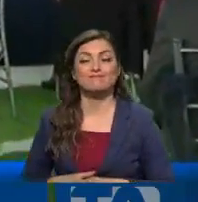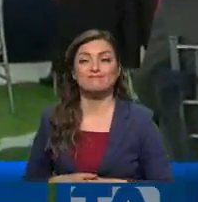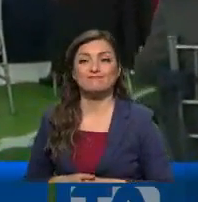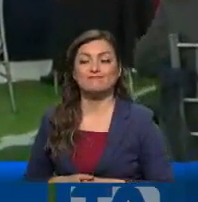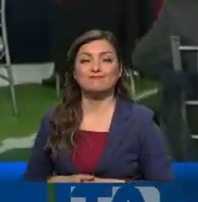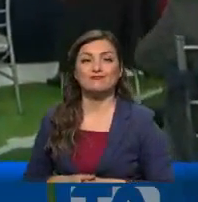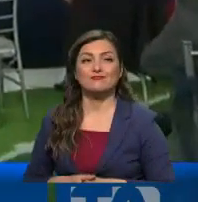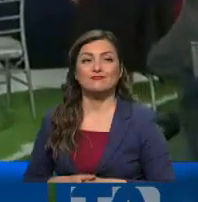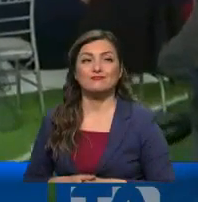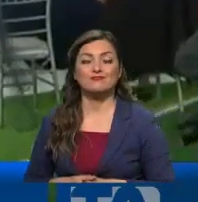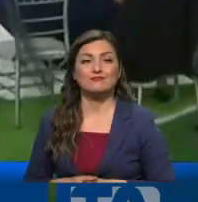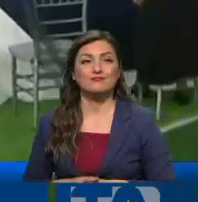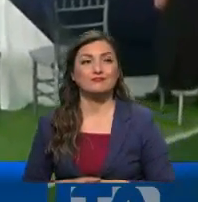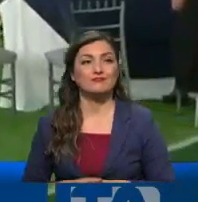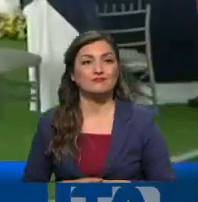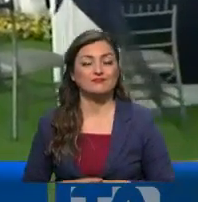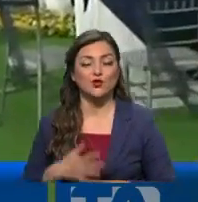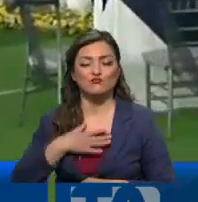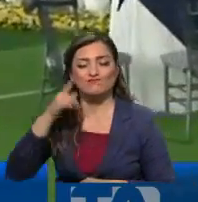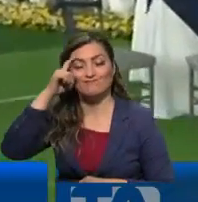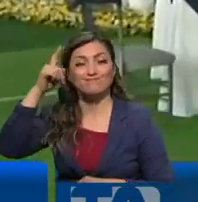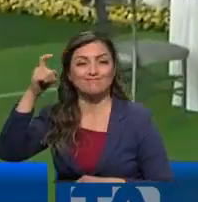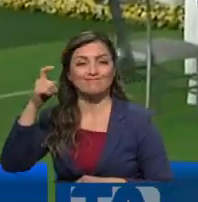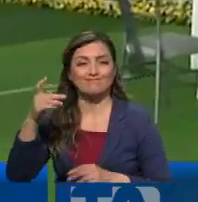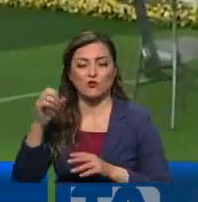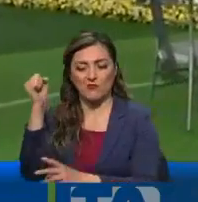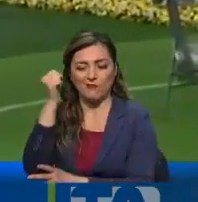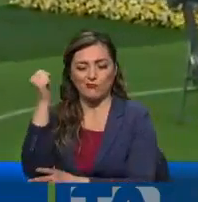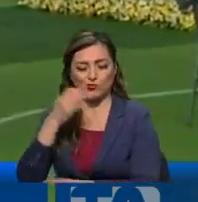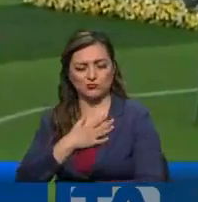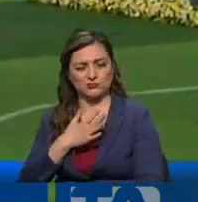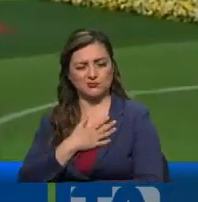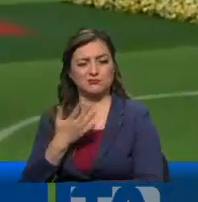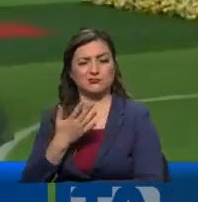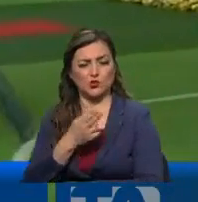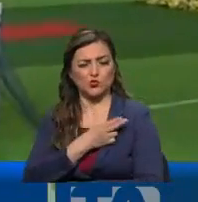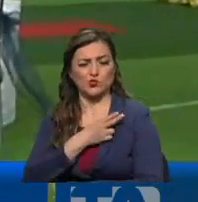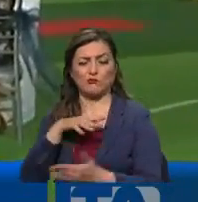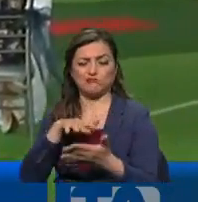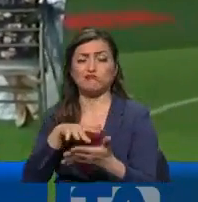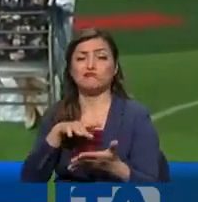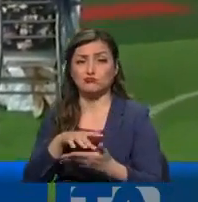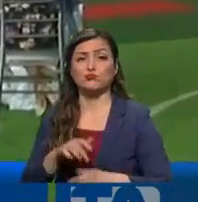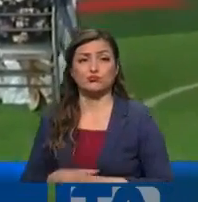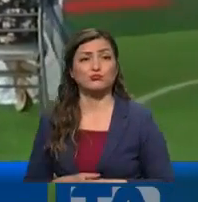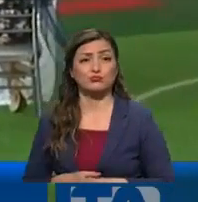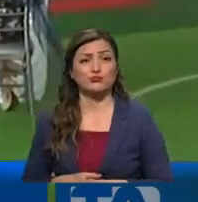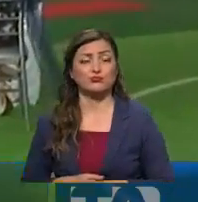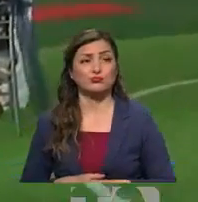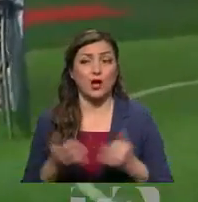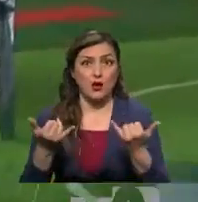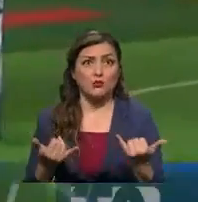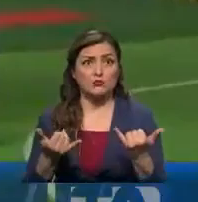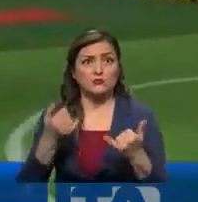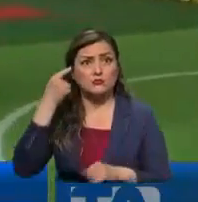que tengo muchos sueños, quiero ser muy exitosa, la verdad es que quiero entrar a la universidad, estoy tomándome este tiempo